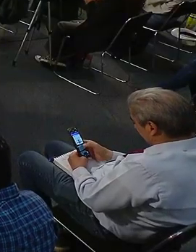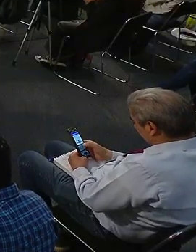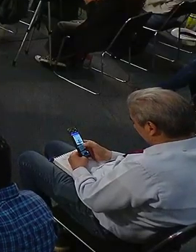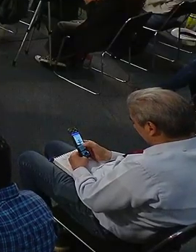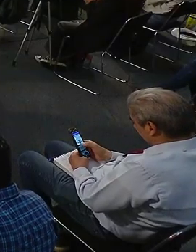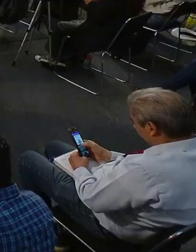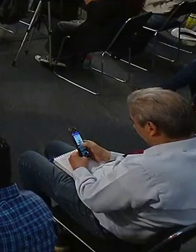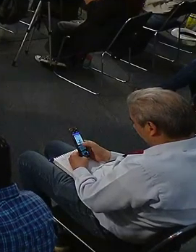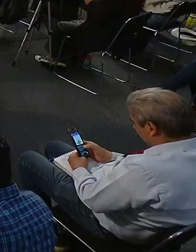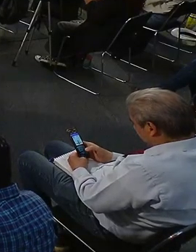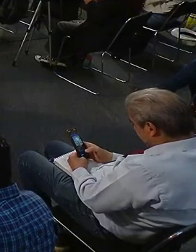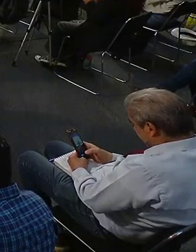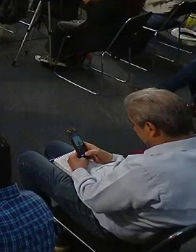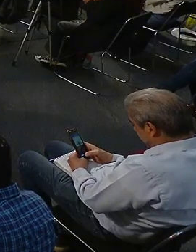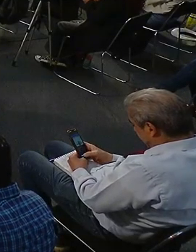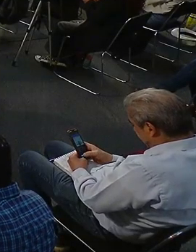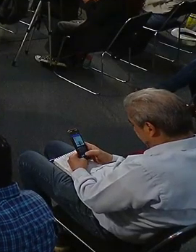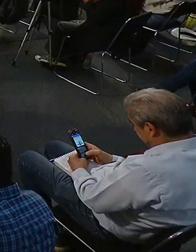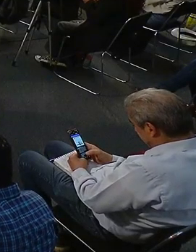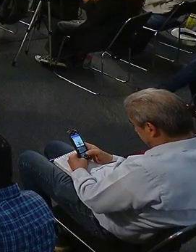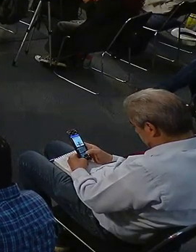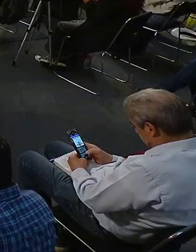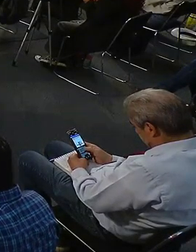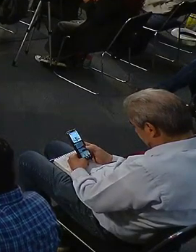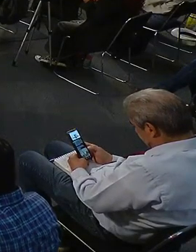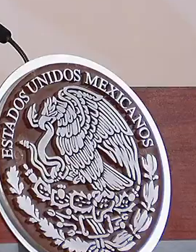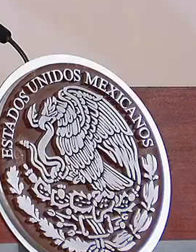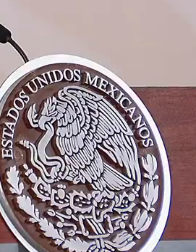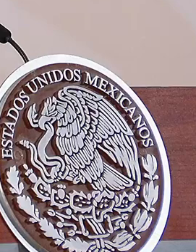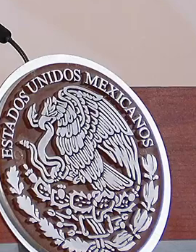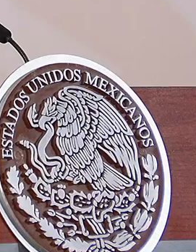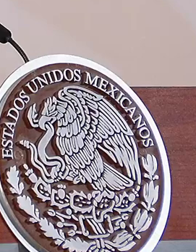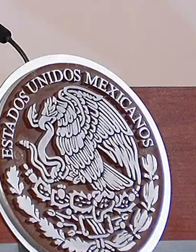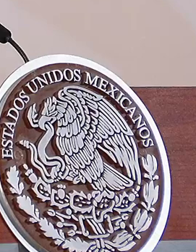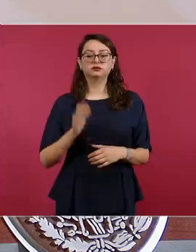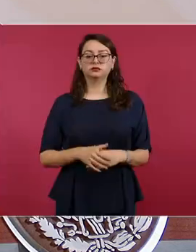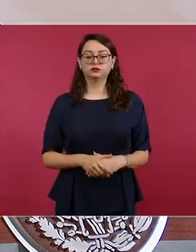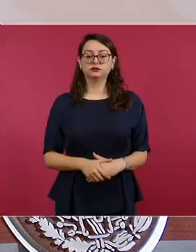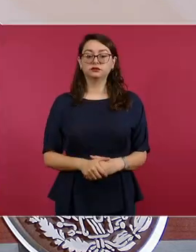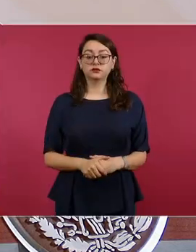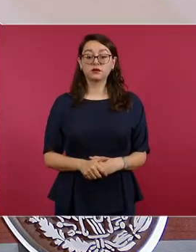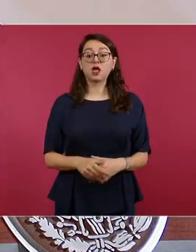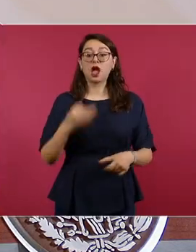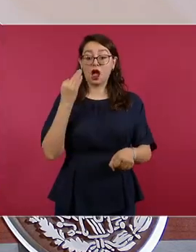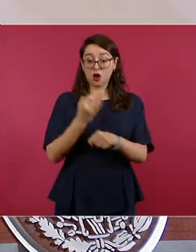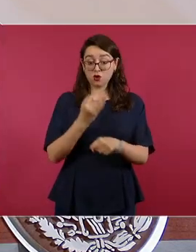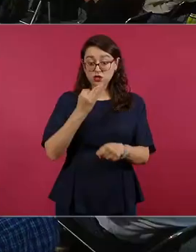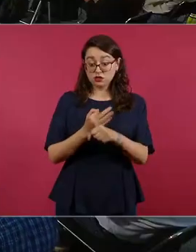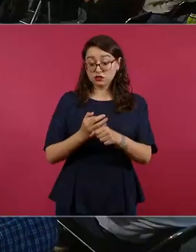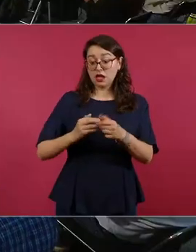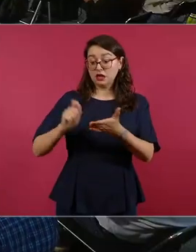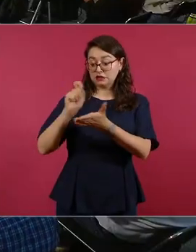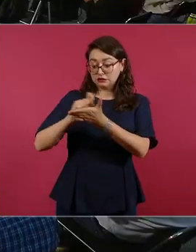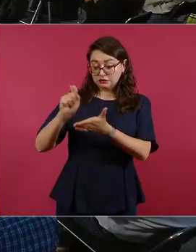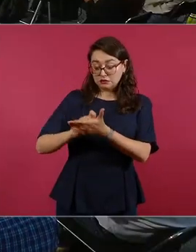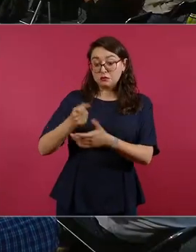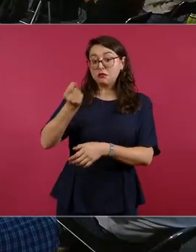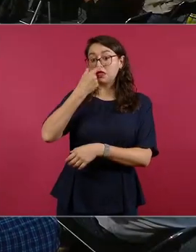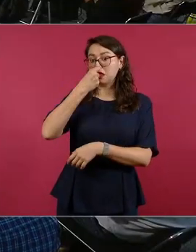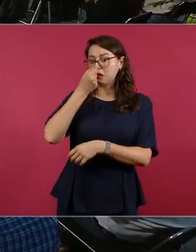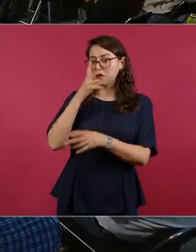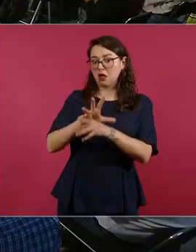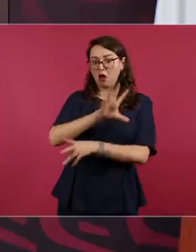receta completa entonces esa es la instrucción y pues la llamada de atención que nos hacen cada junta hoy tenemos